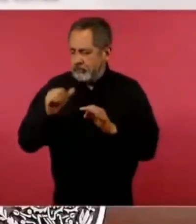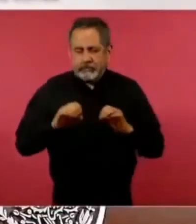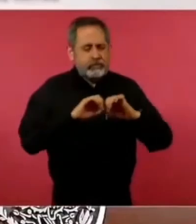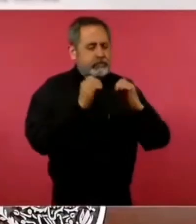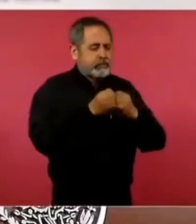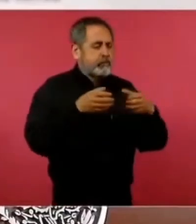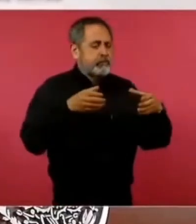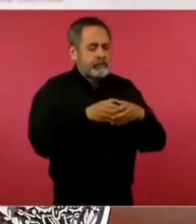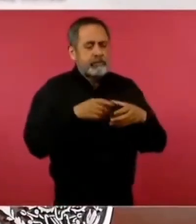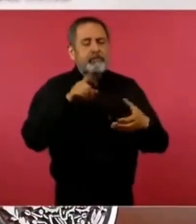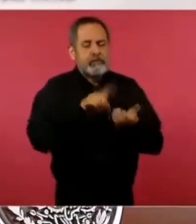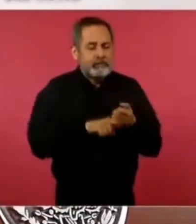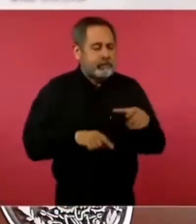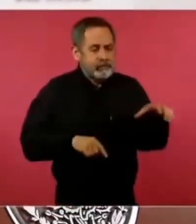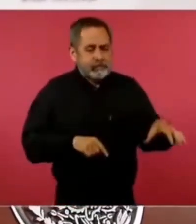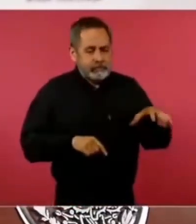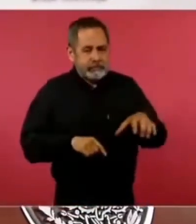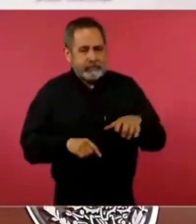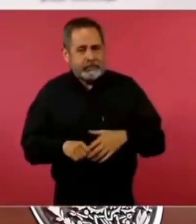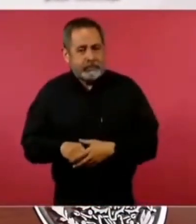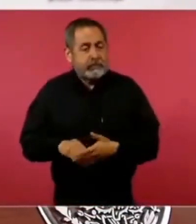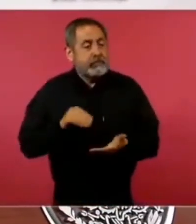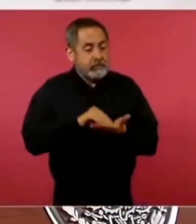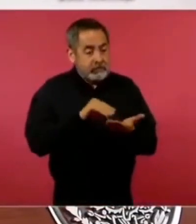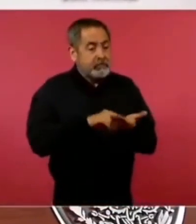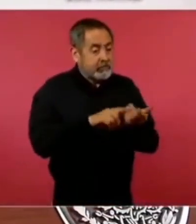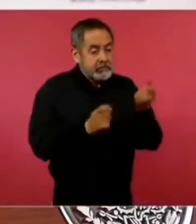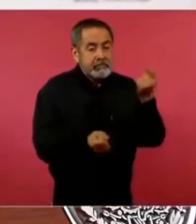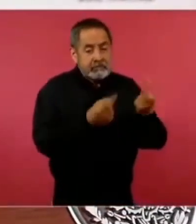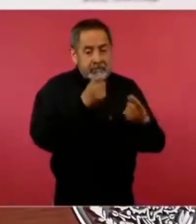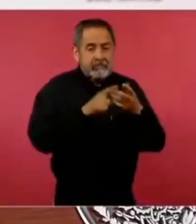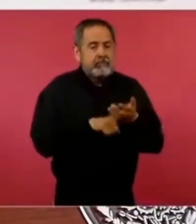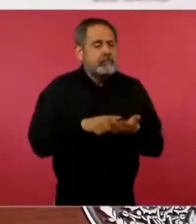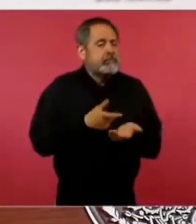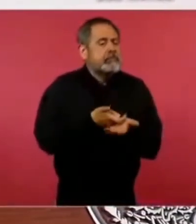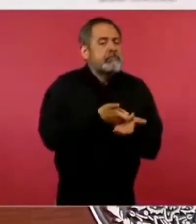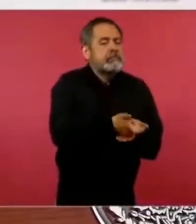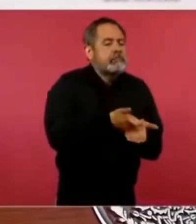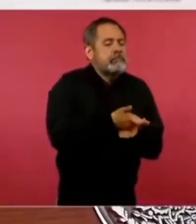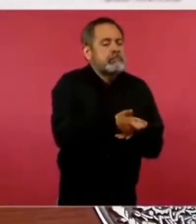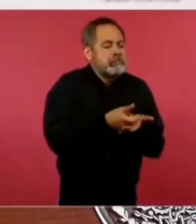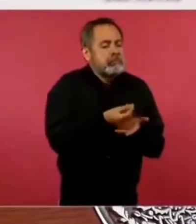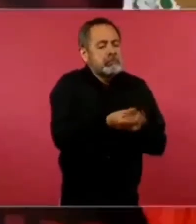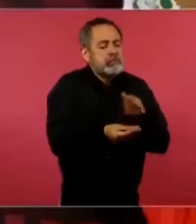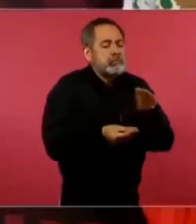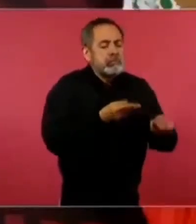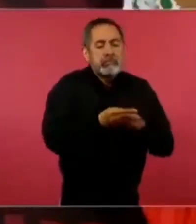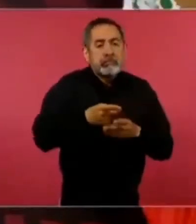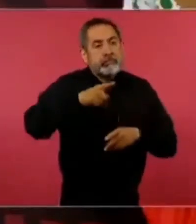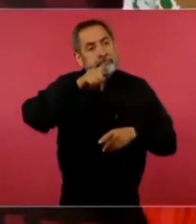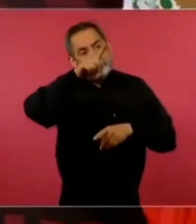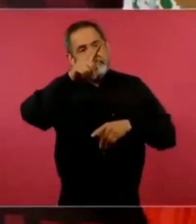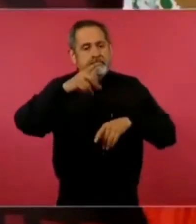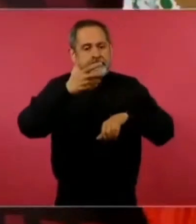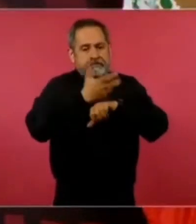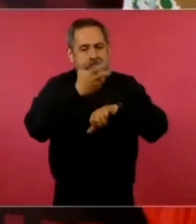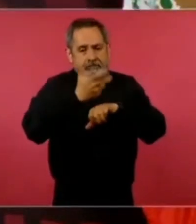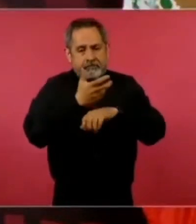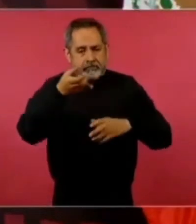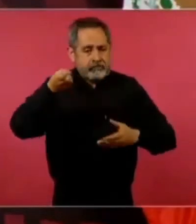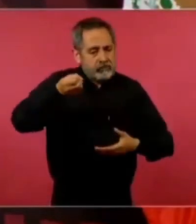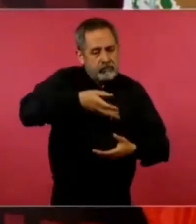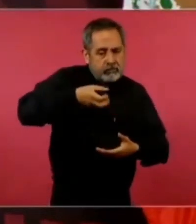que vivían y todavía se mantienen del dinero que envían del